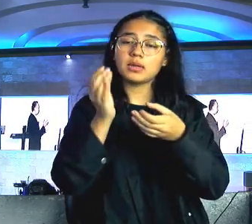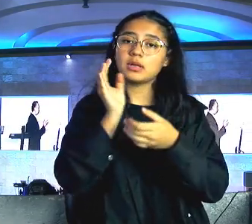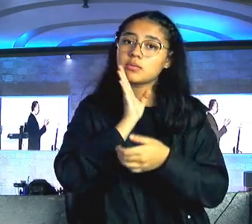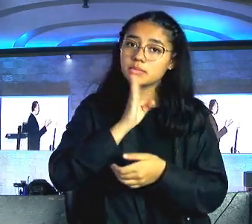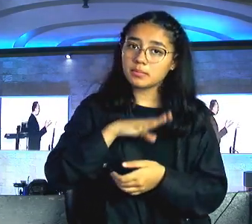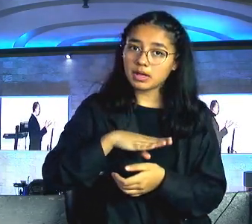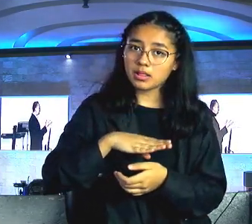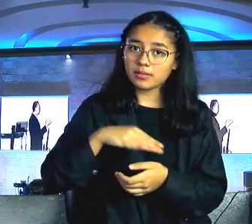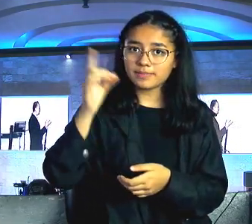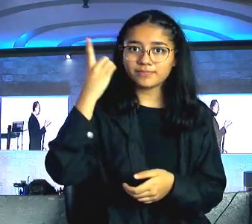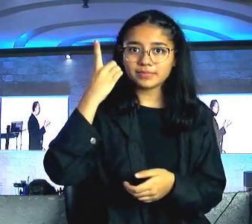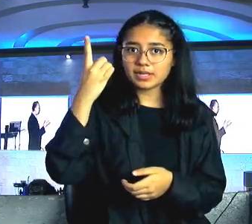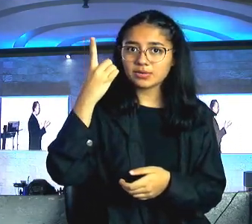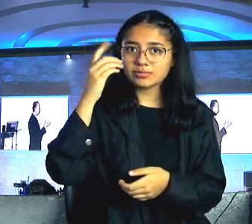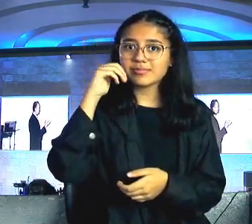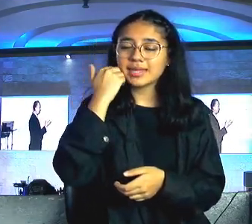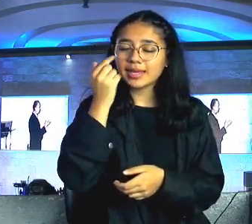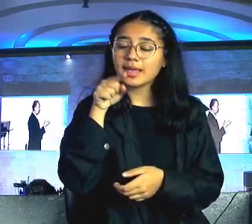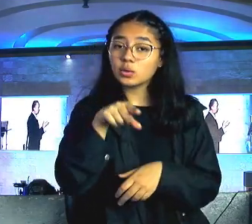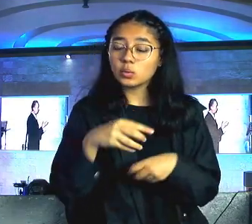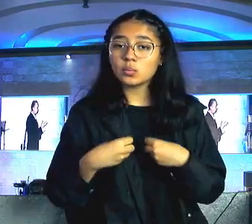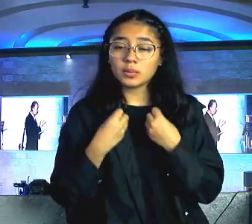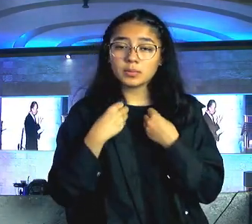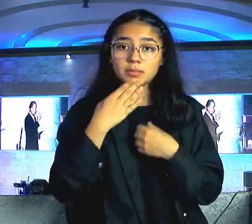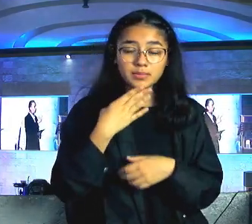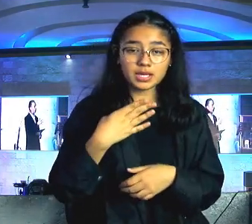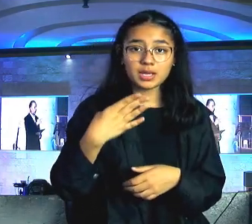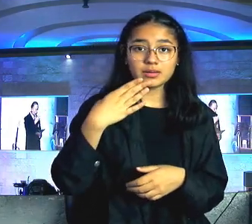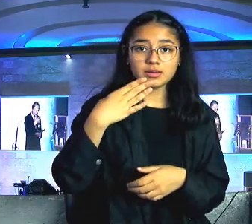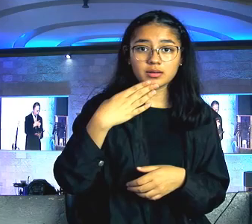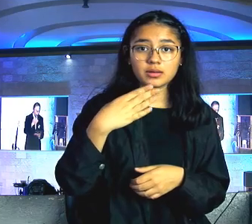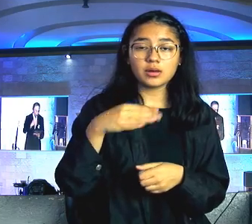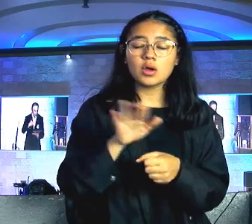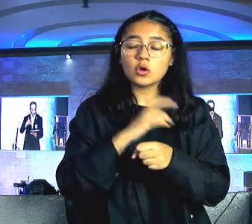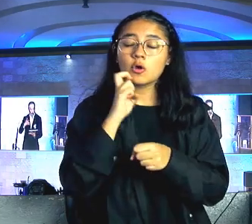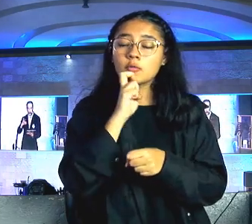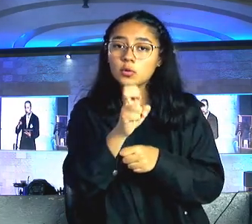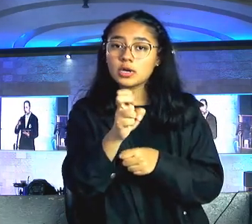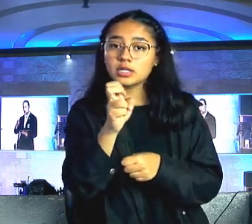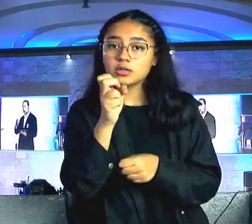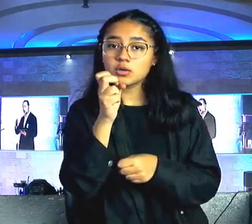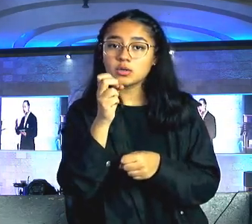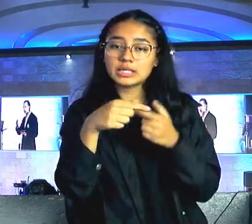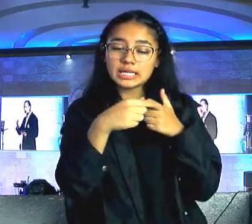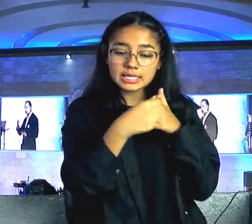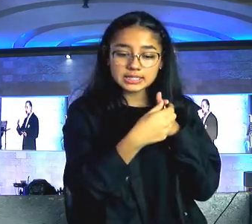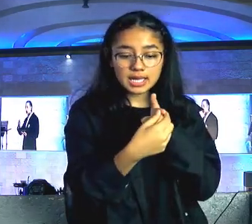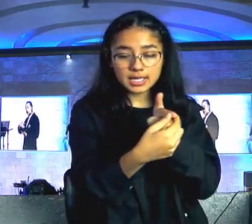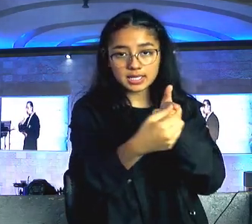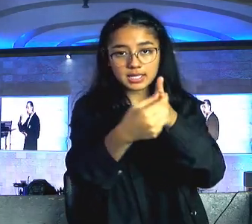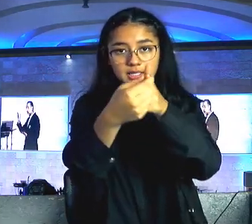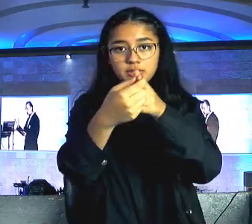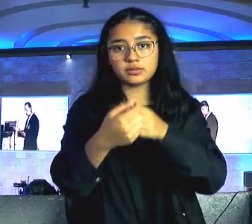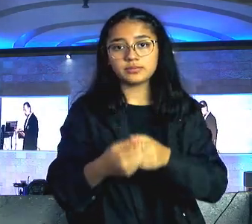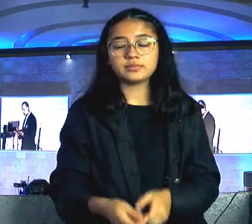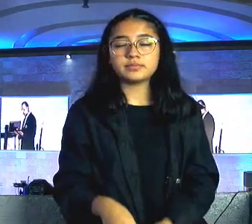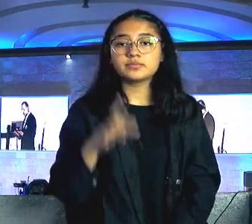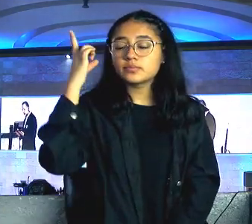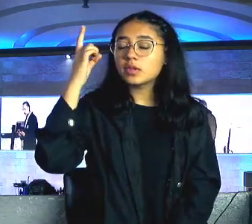Dios no quiere que te vaya mal. Por eso Él te está indicando todo. Y Él lo ve